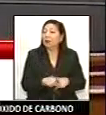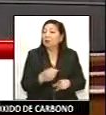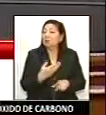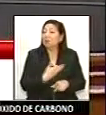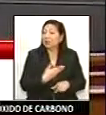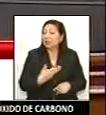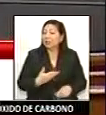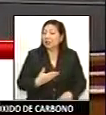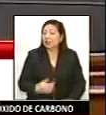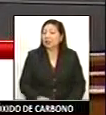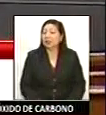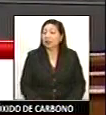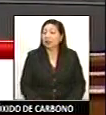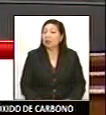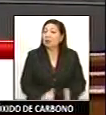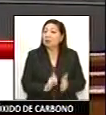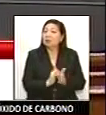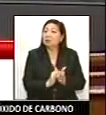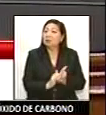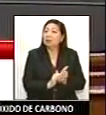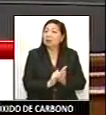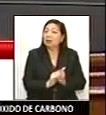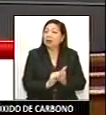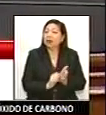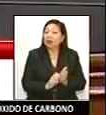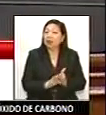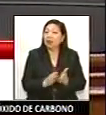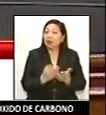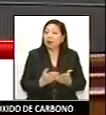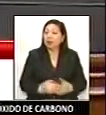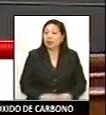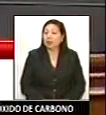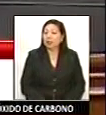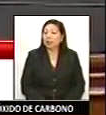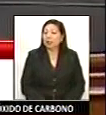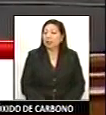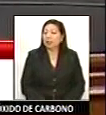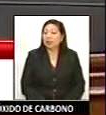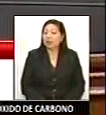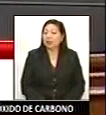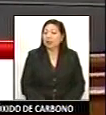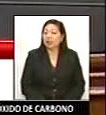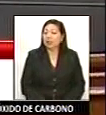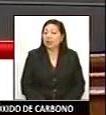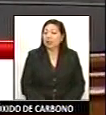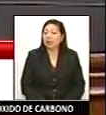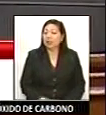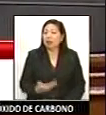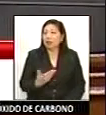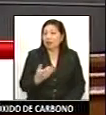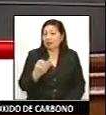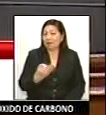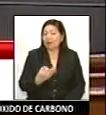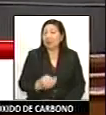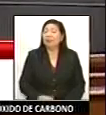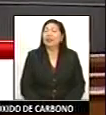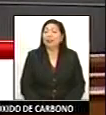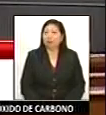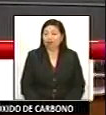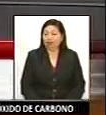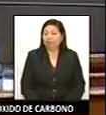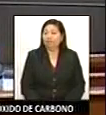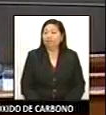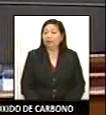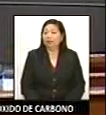presidente, que pase un video hablando con la realidad. ¿Autorizado el video? Hablando la realidad, colegas congresistas,